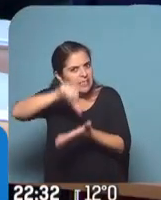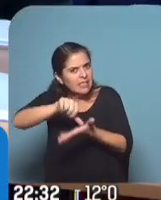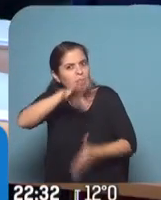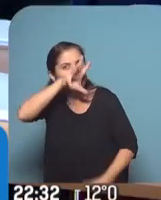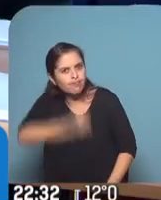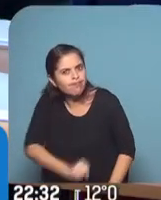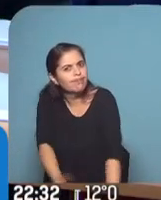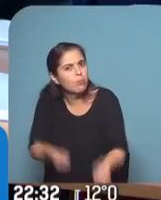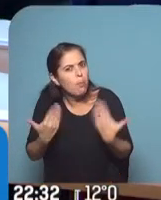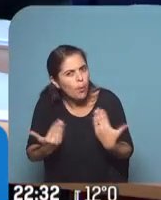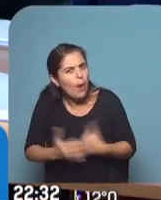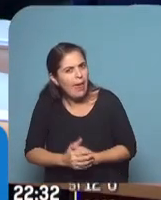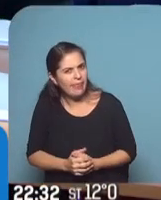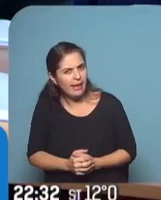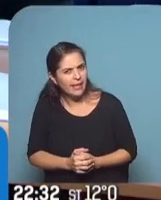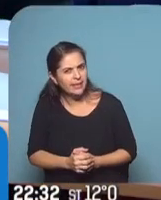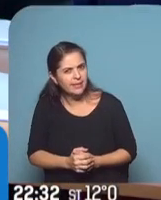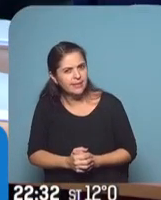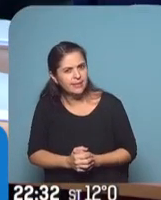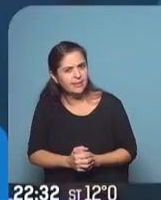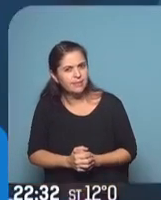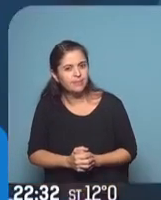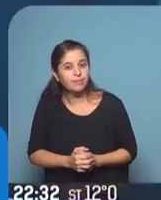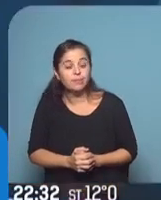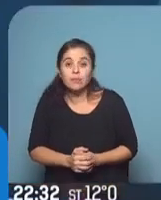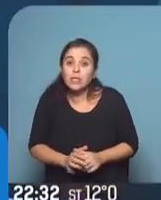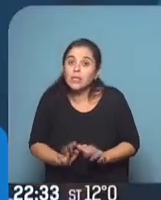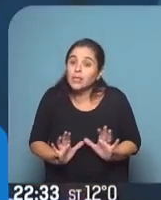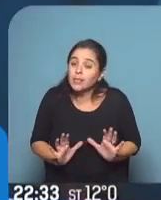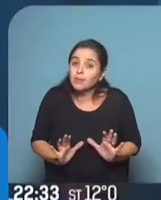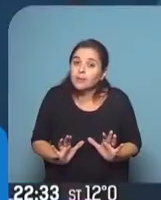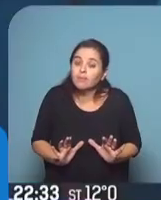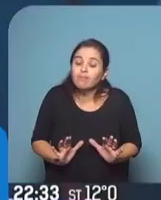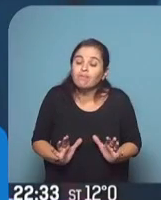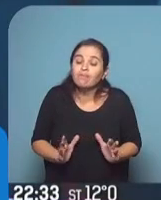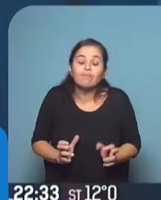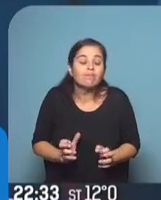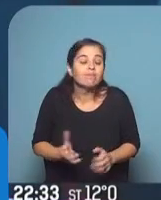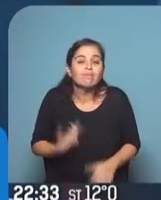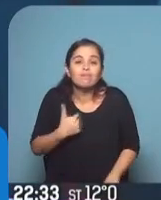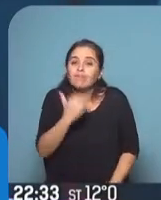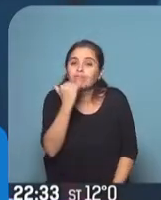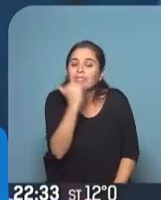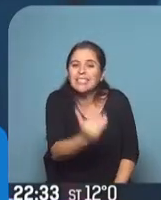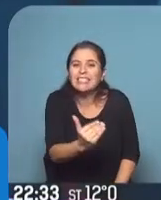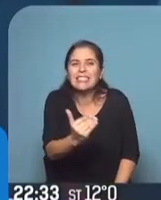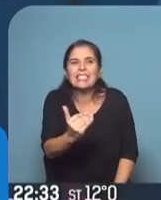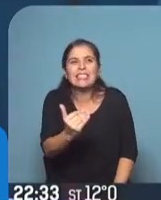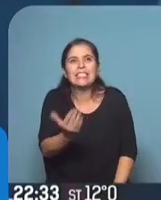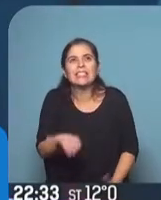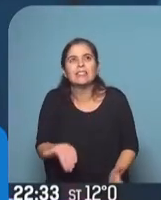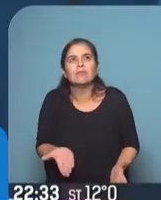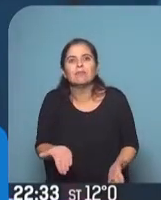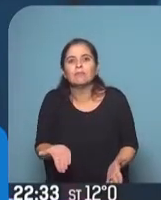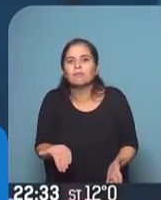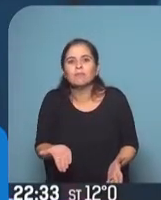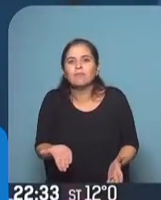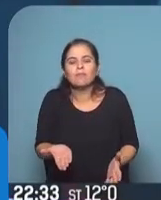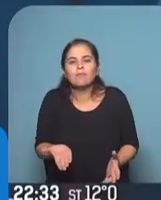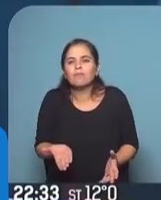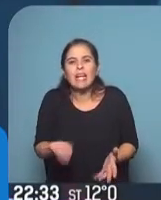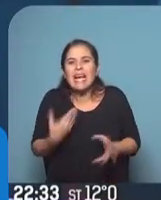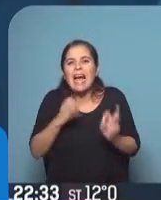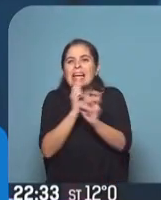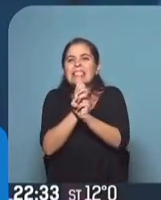una situación así? ¿Está en condiciones de afrontarlo? Mire, no se puede decir de una manera muy, digamos, objetiva